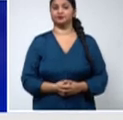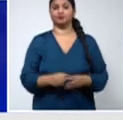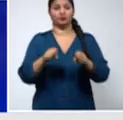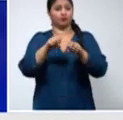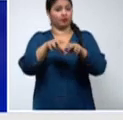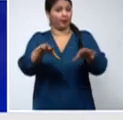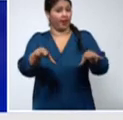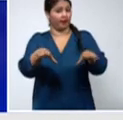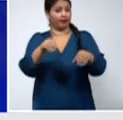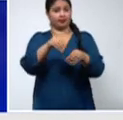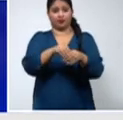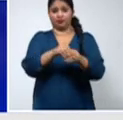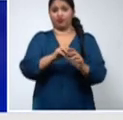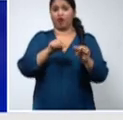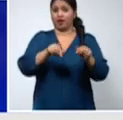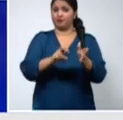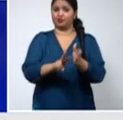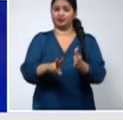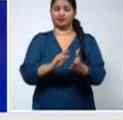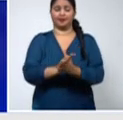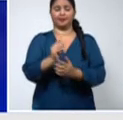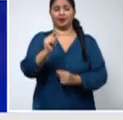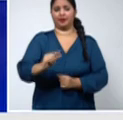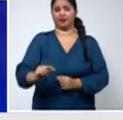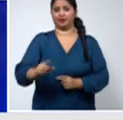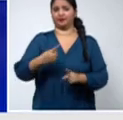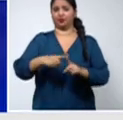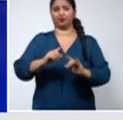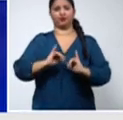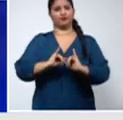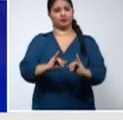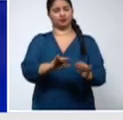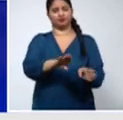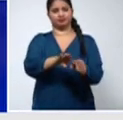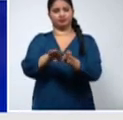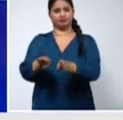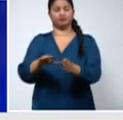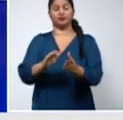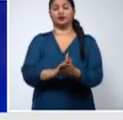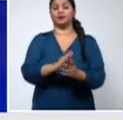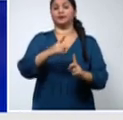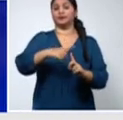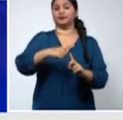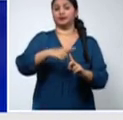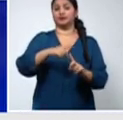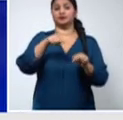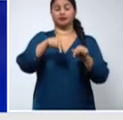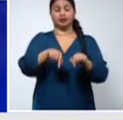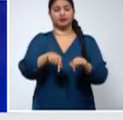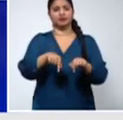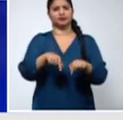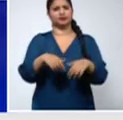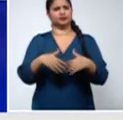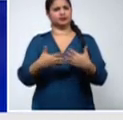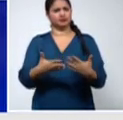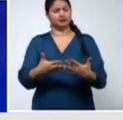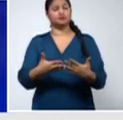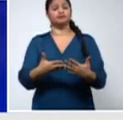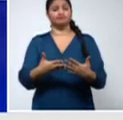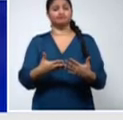en Mayabeque. Matanza, provincia que ha demostrado que a pesar de la